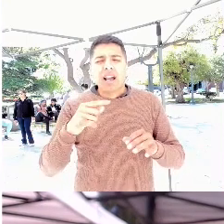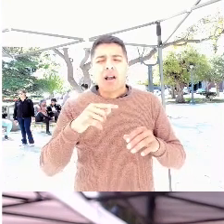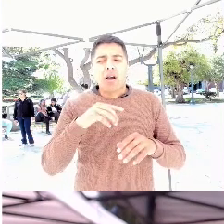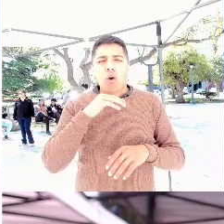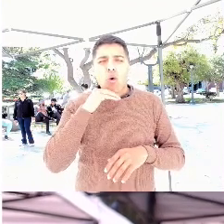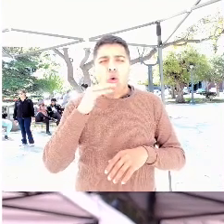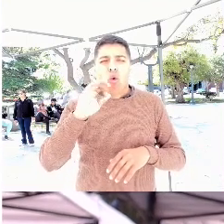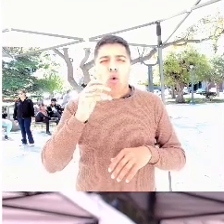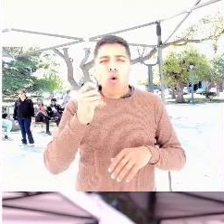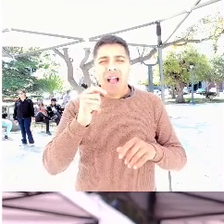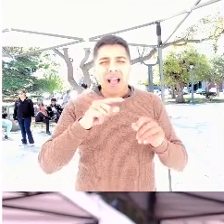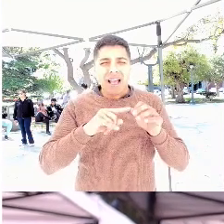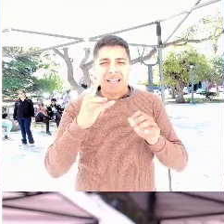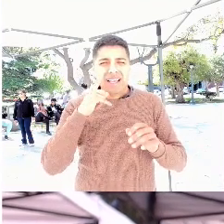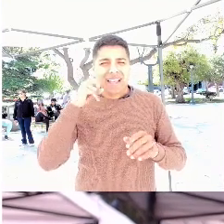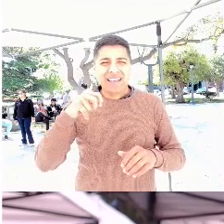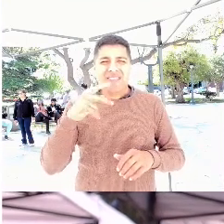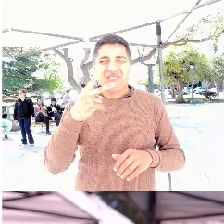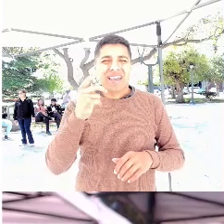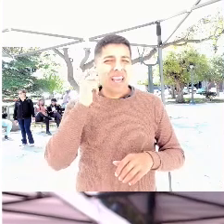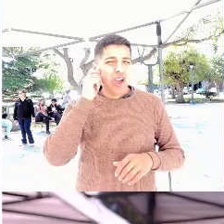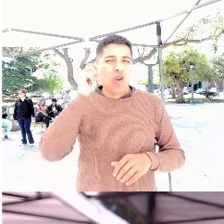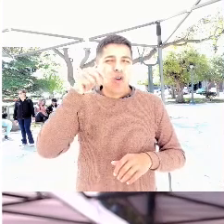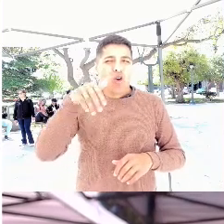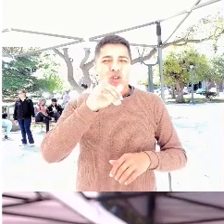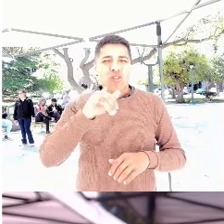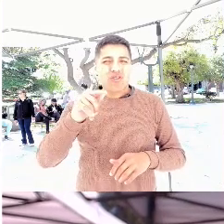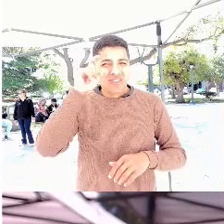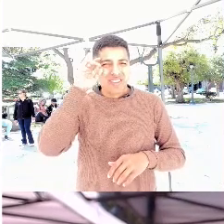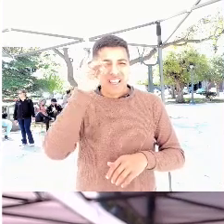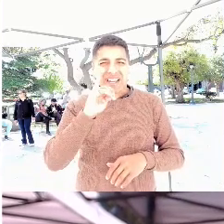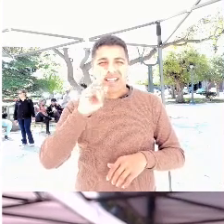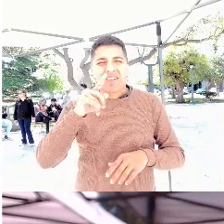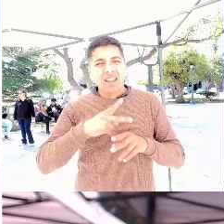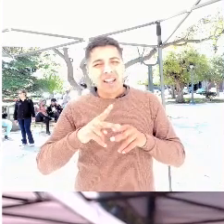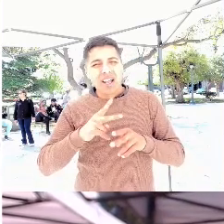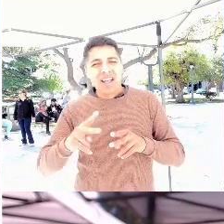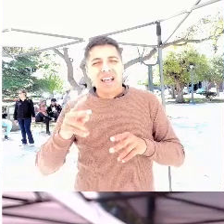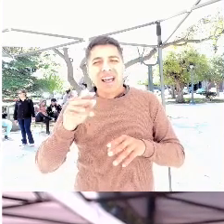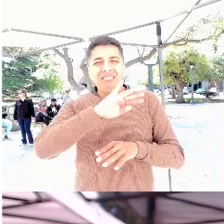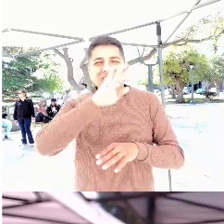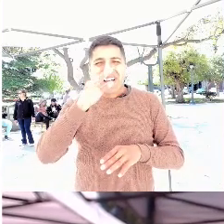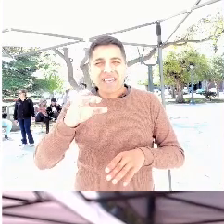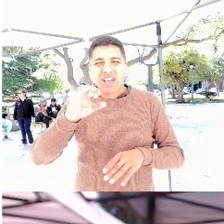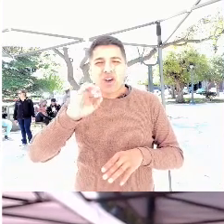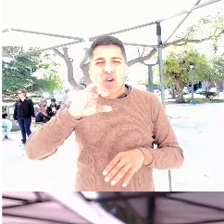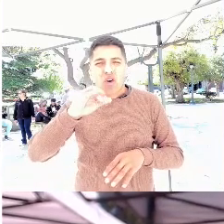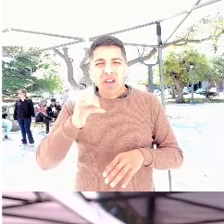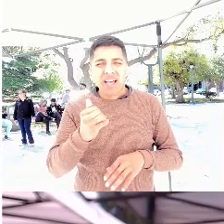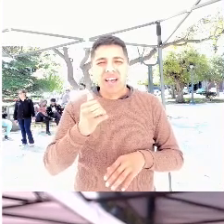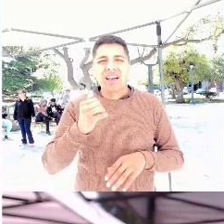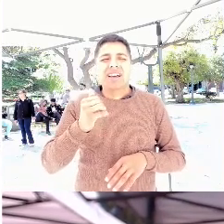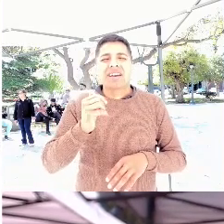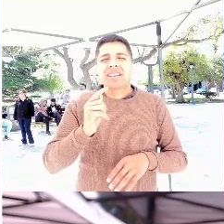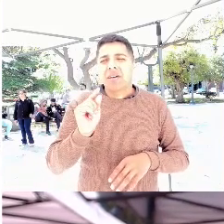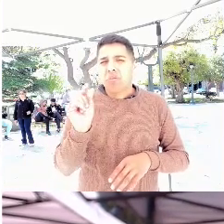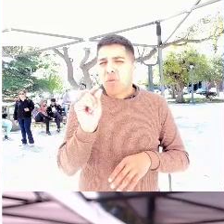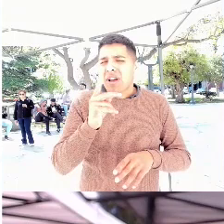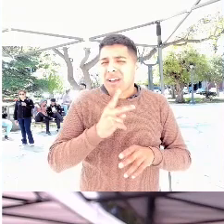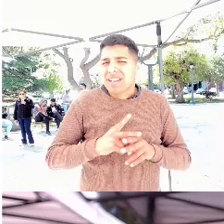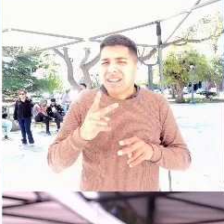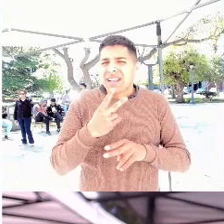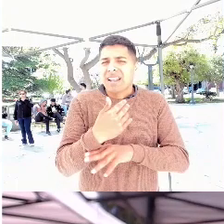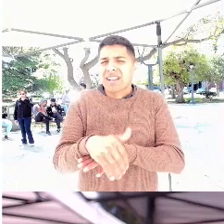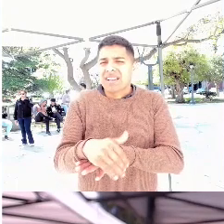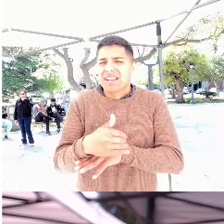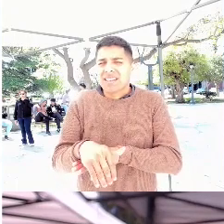está realizando la remodelación de lo que es la calle Montes de Oca, y próximamente se remodelará lo que es la